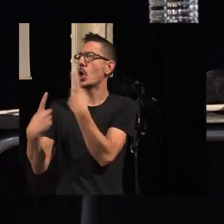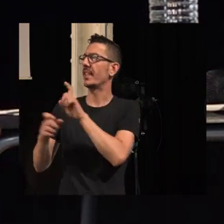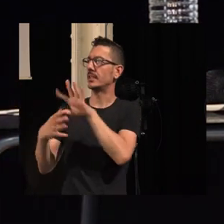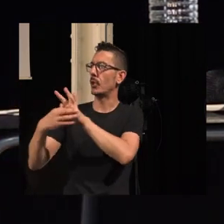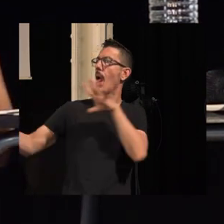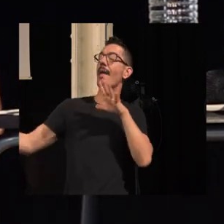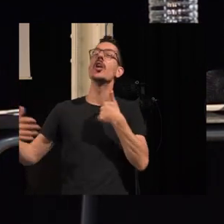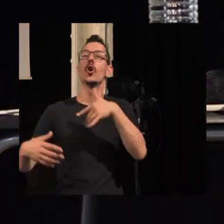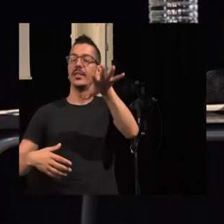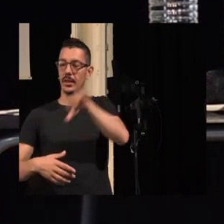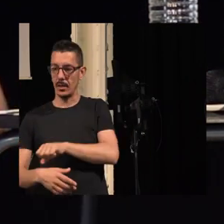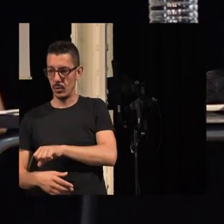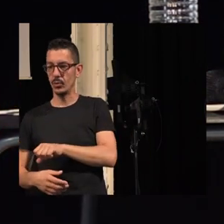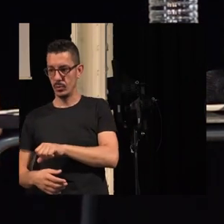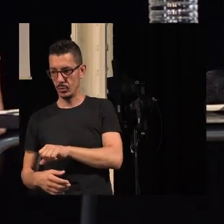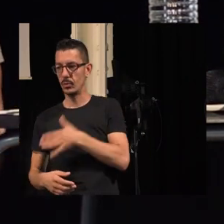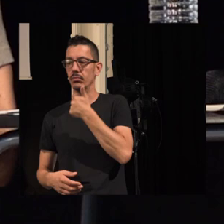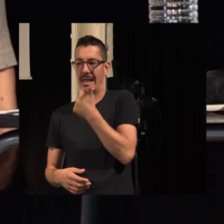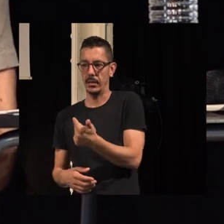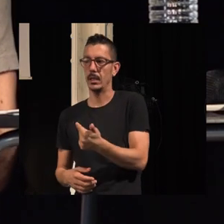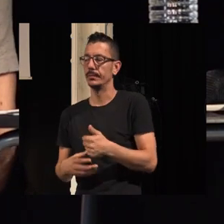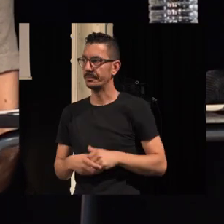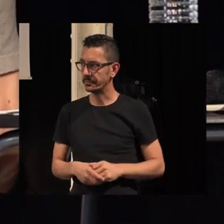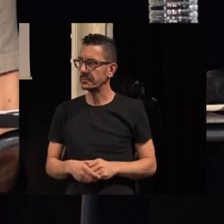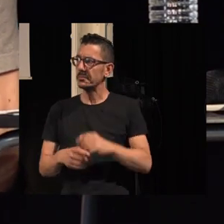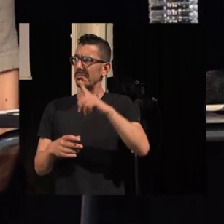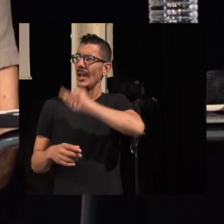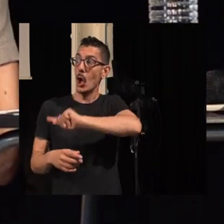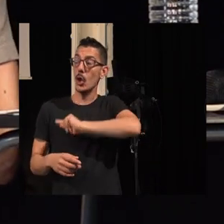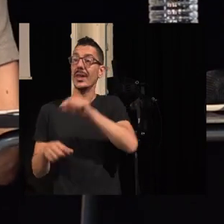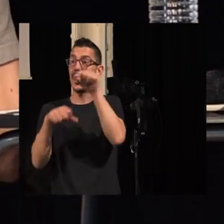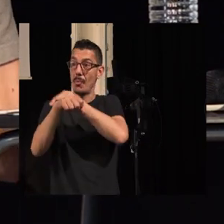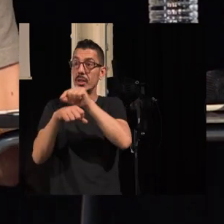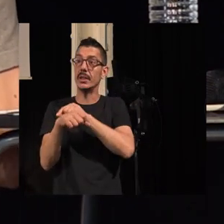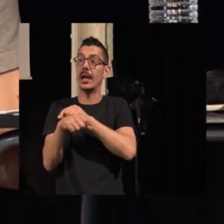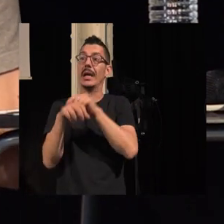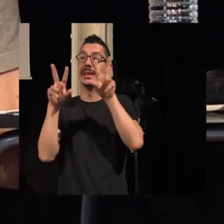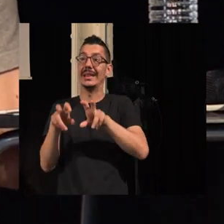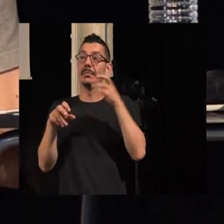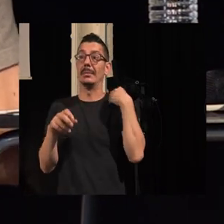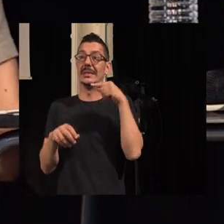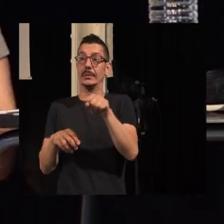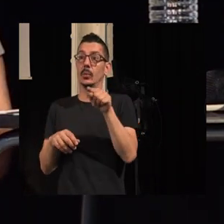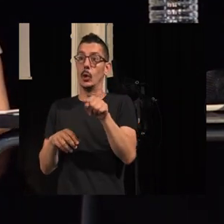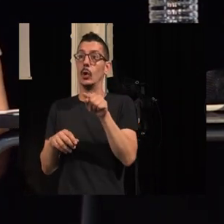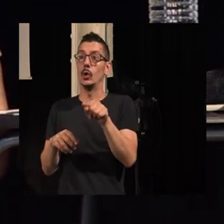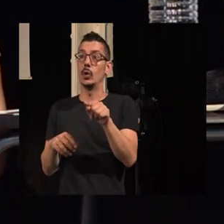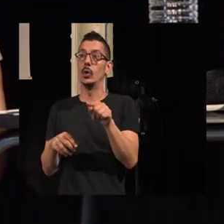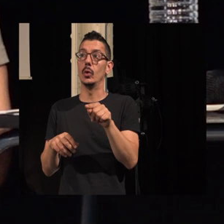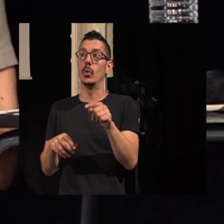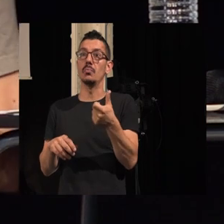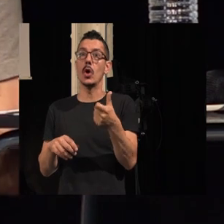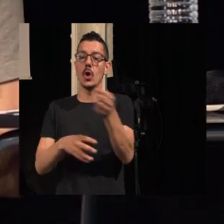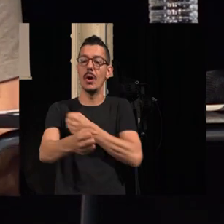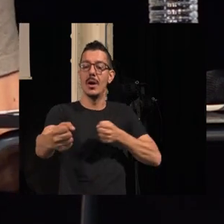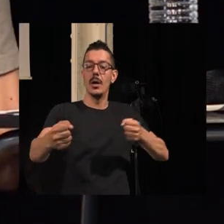Yo creo que es de la naturaleza de la conciencia política ponerse en el, en la plaza del